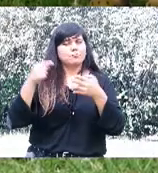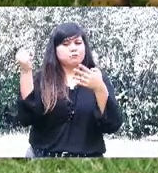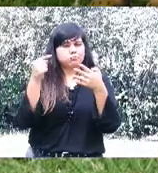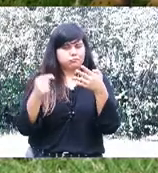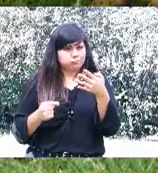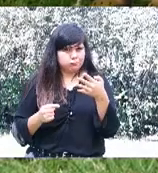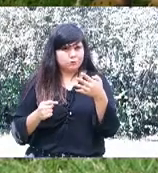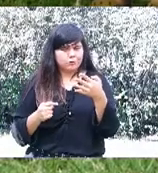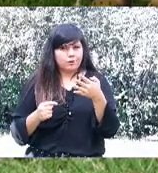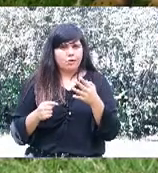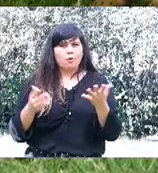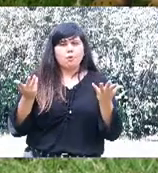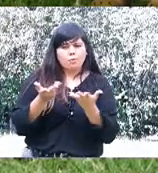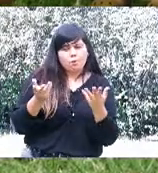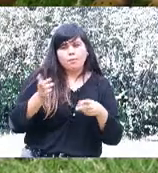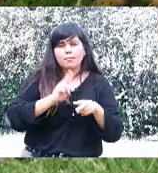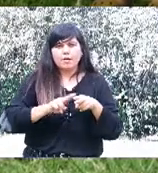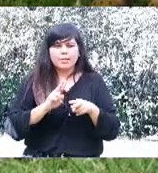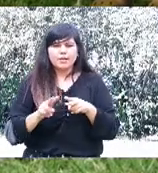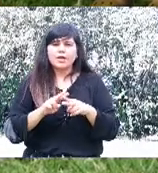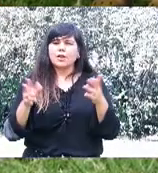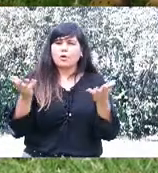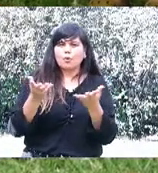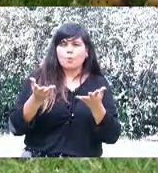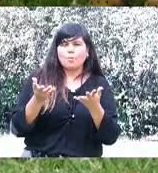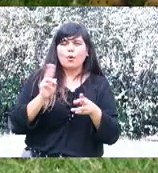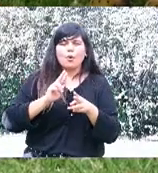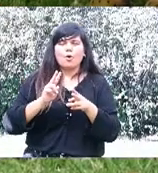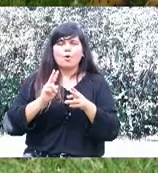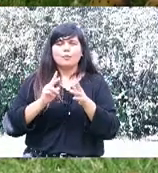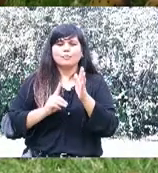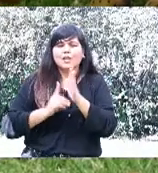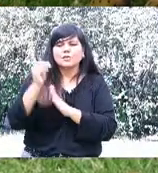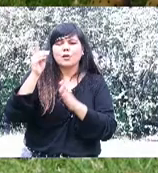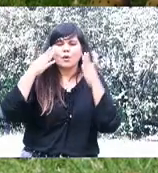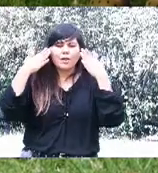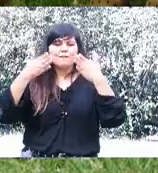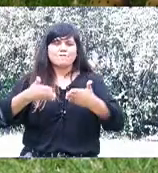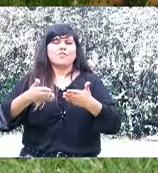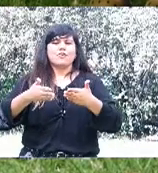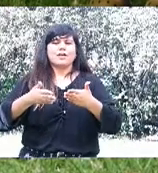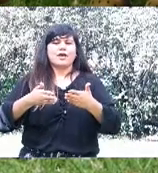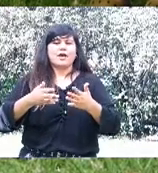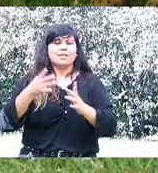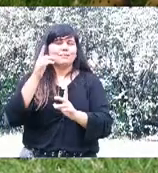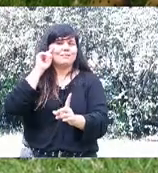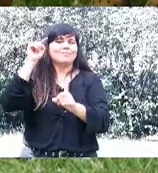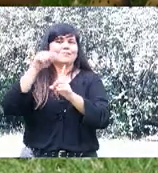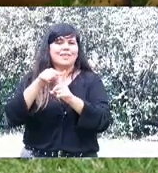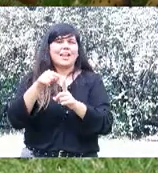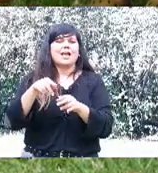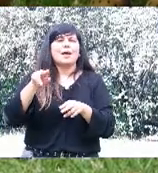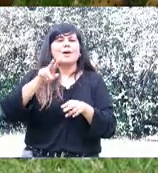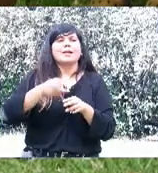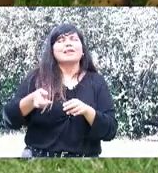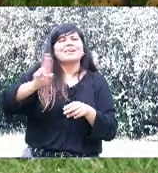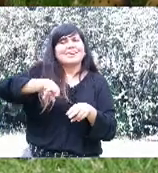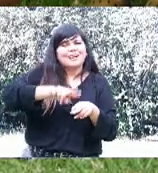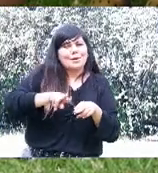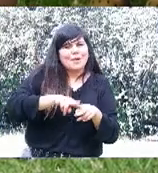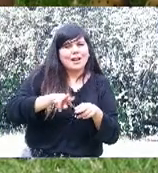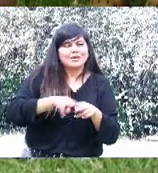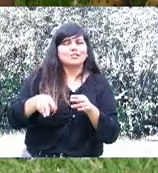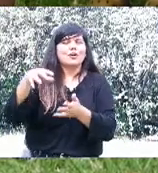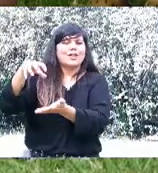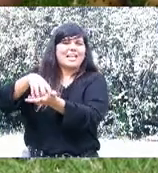A propósito de de cómo implementar o cómo desarrollar un enfoque regenerativo o iniciativas que apunten a esta reparación a esta sanación del